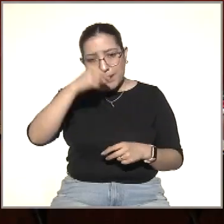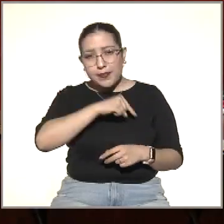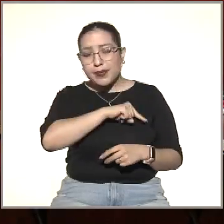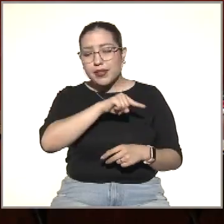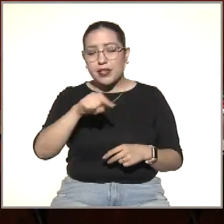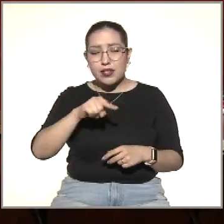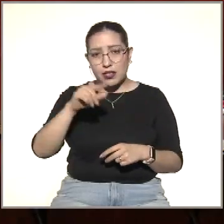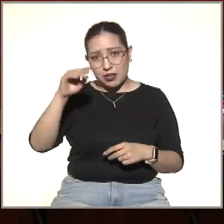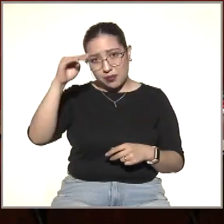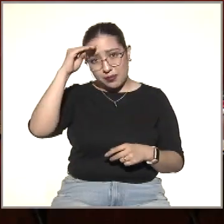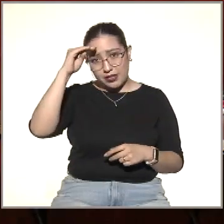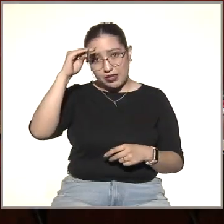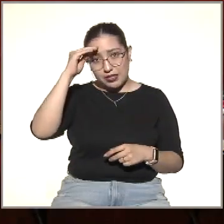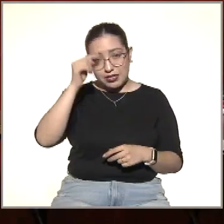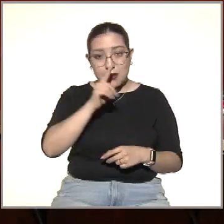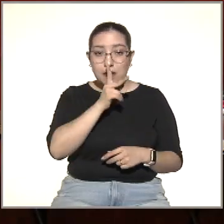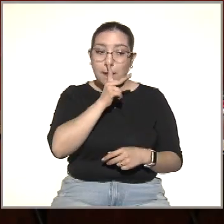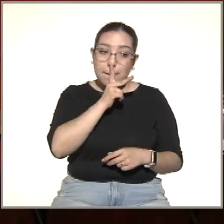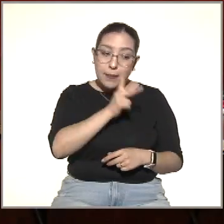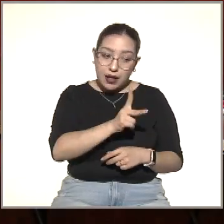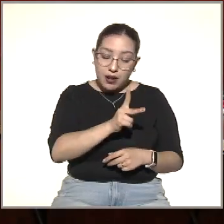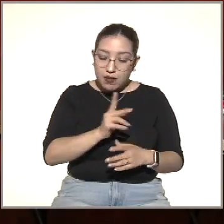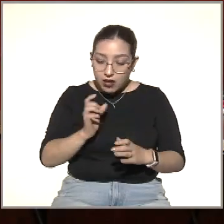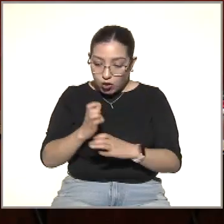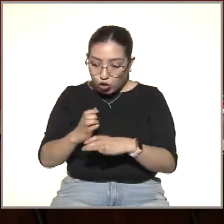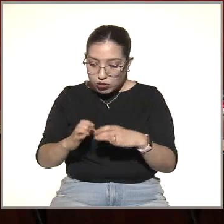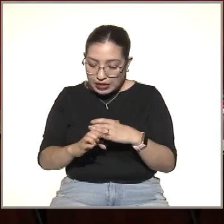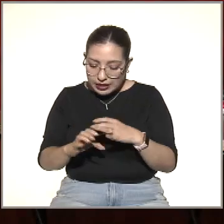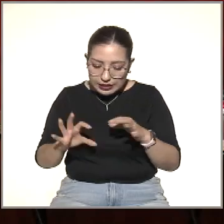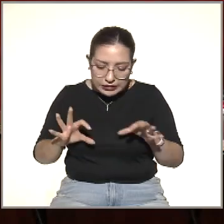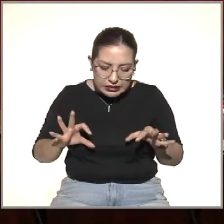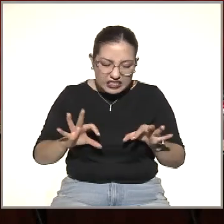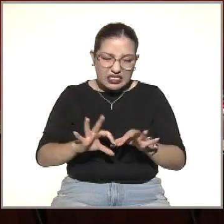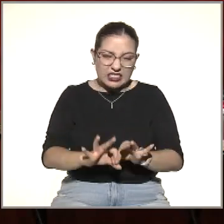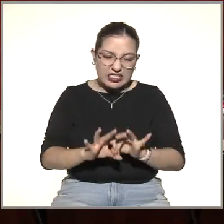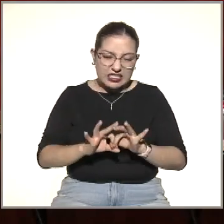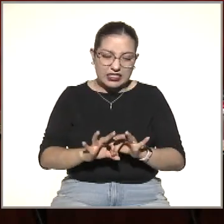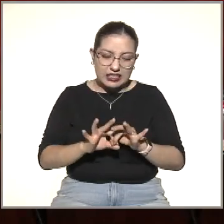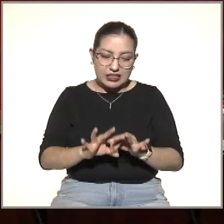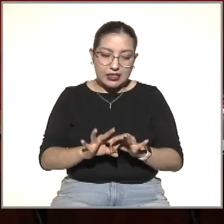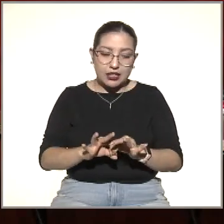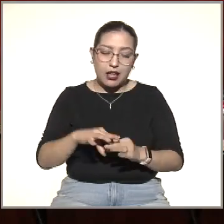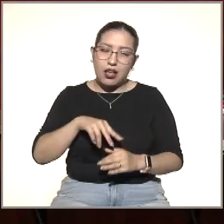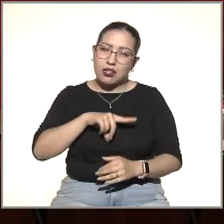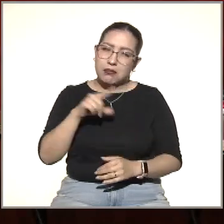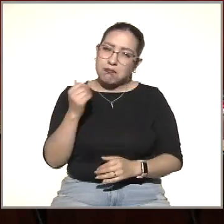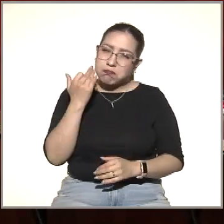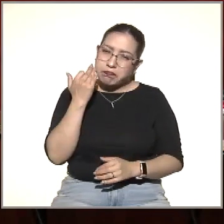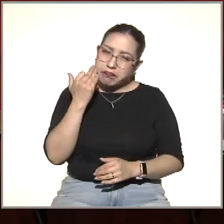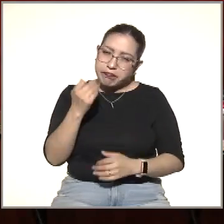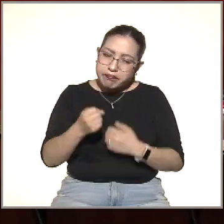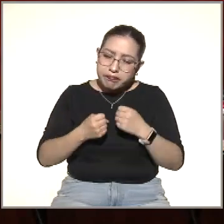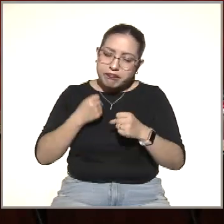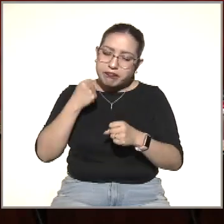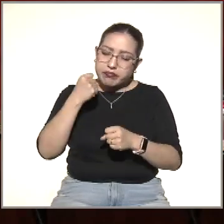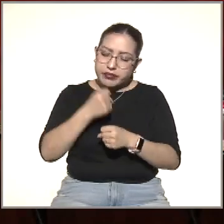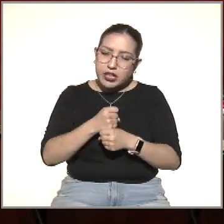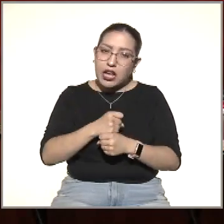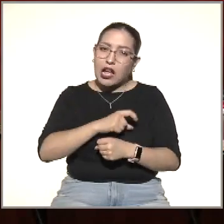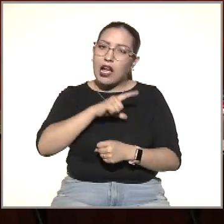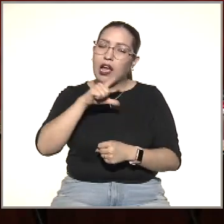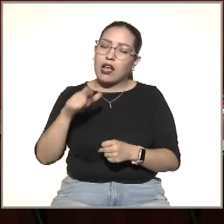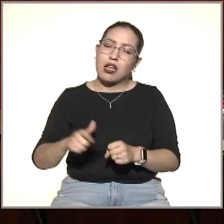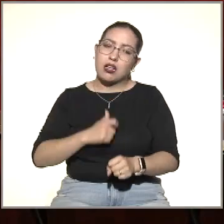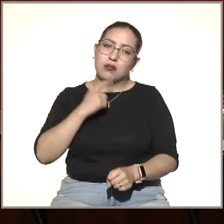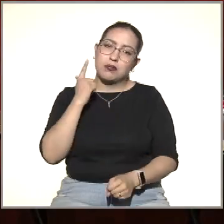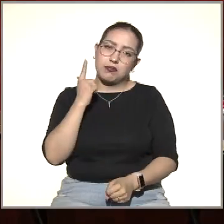están pegadas al objeto. Sí, claro. Y tardan algunos años en poder llegar a esta